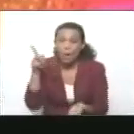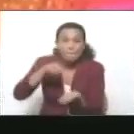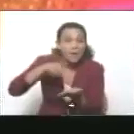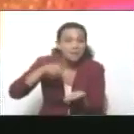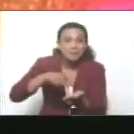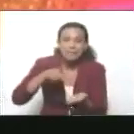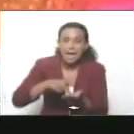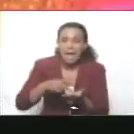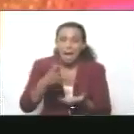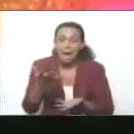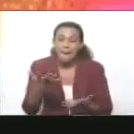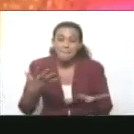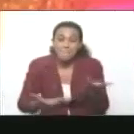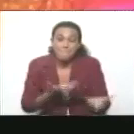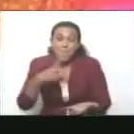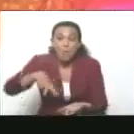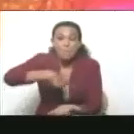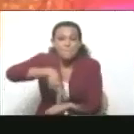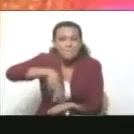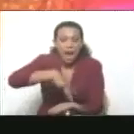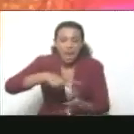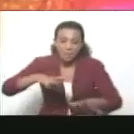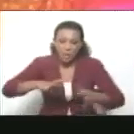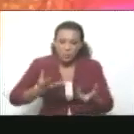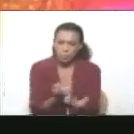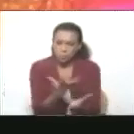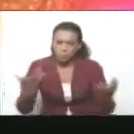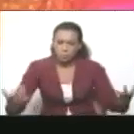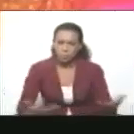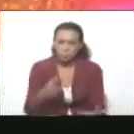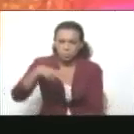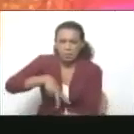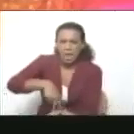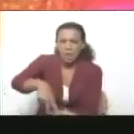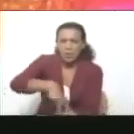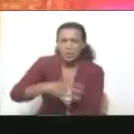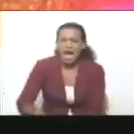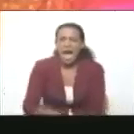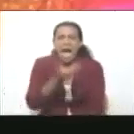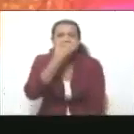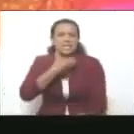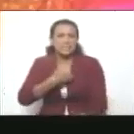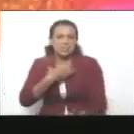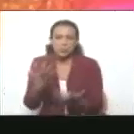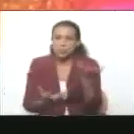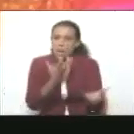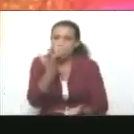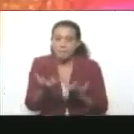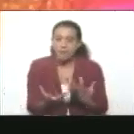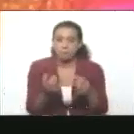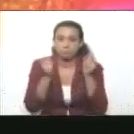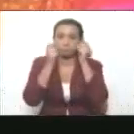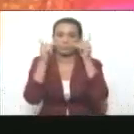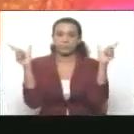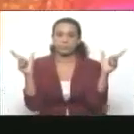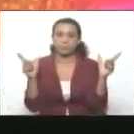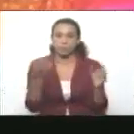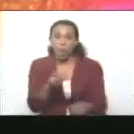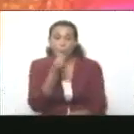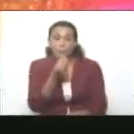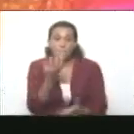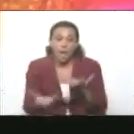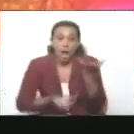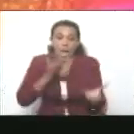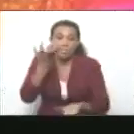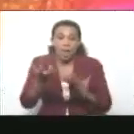participa en el baile candela. Se meten en la candela y no se queman. Agarran y comen candela y no se queman. Son los come candela. De